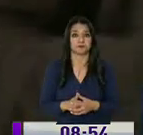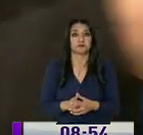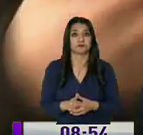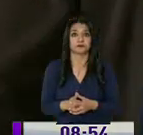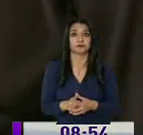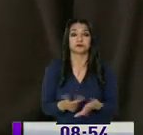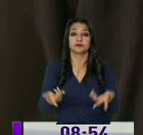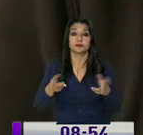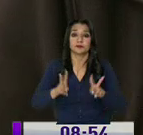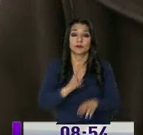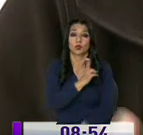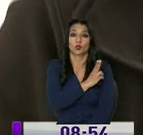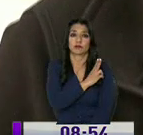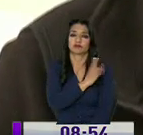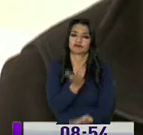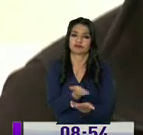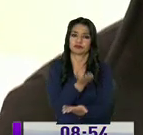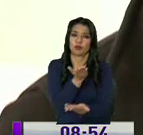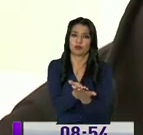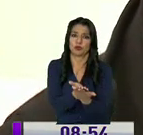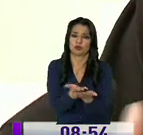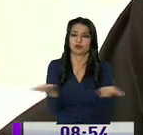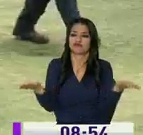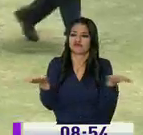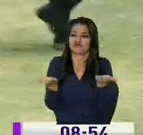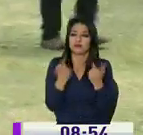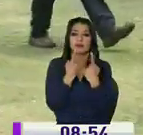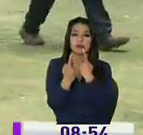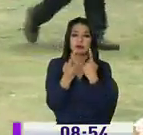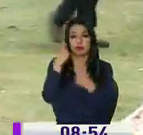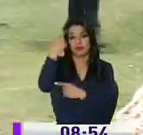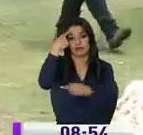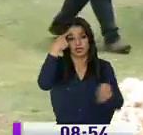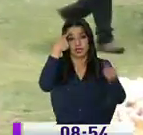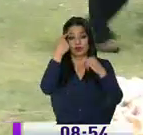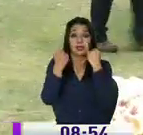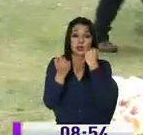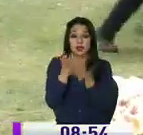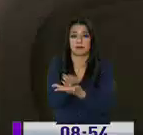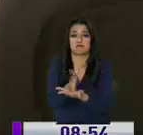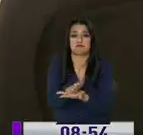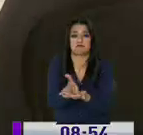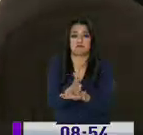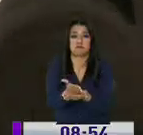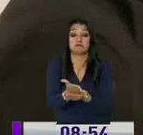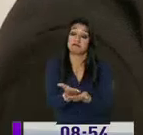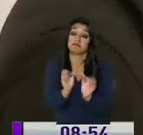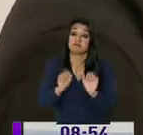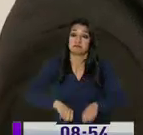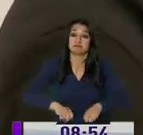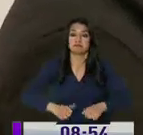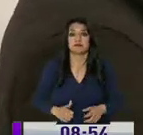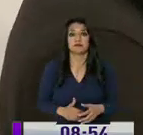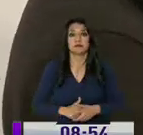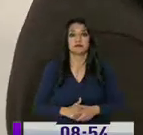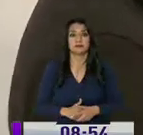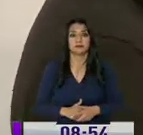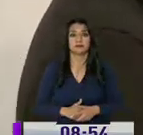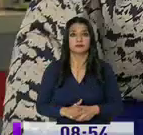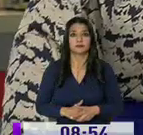centros de estudio proponen ser un puente de diálogo entre el gobierno y el sector indígena. En Quito informó Adriana